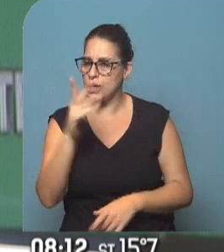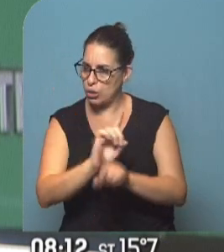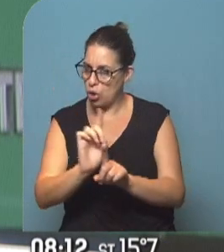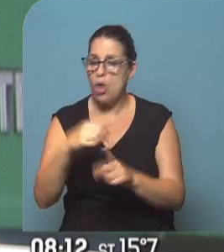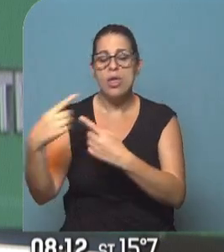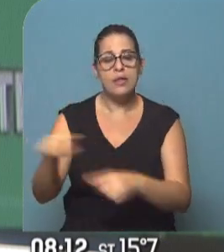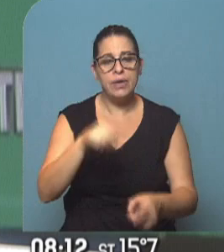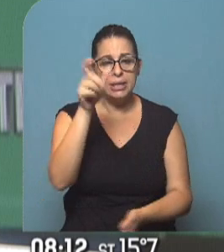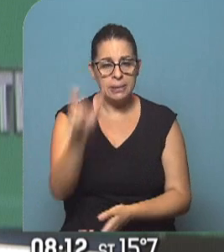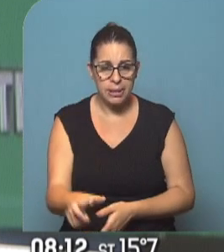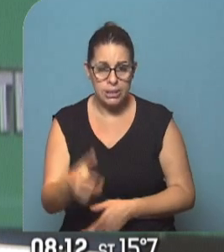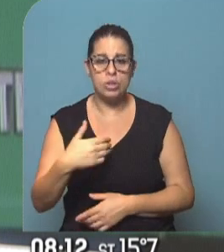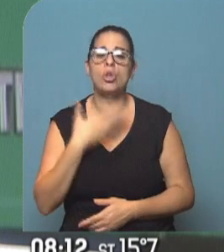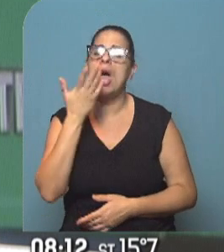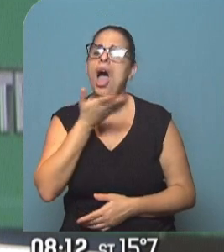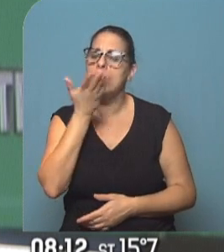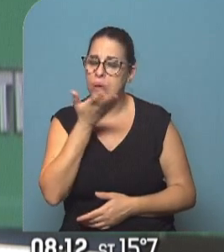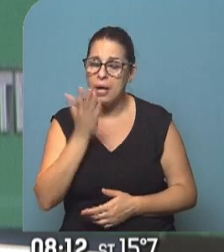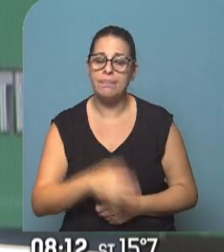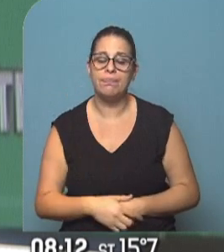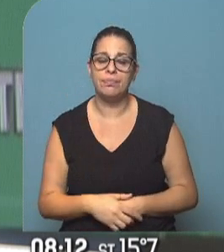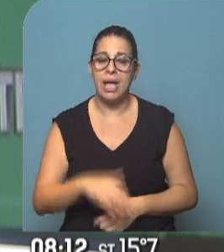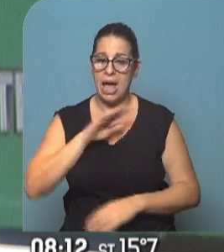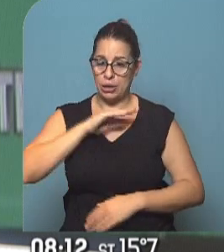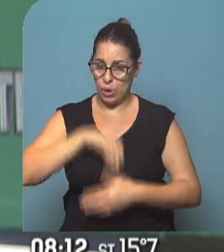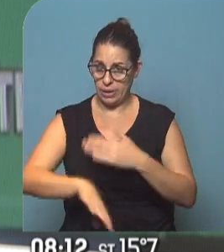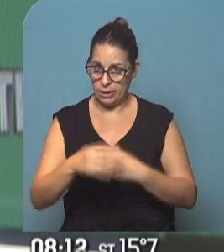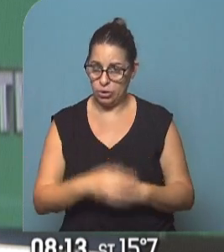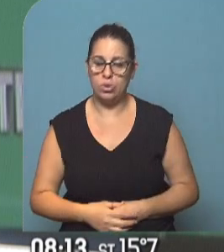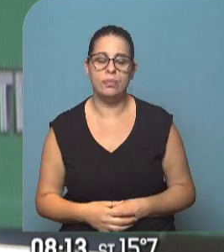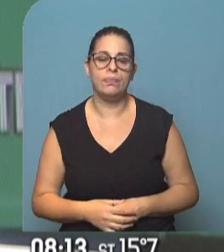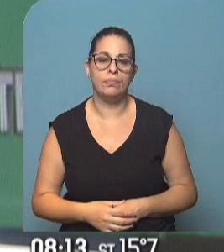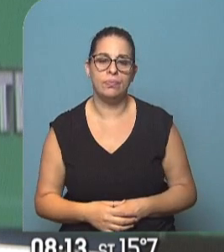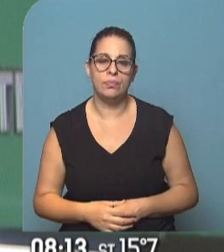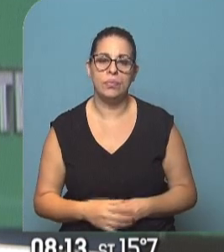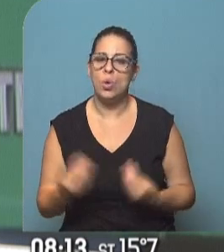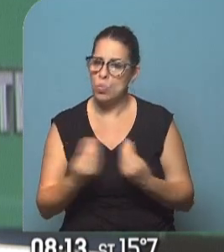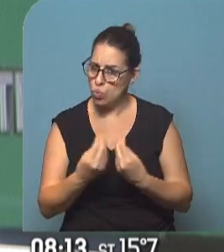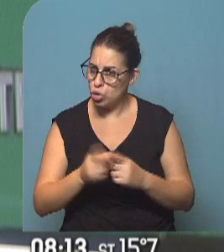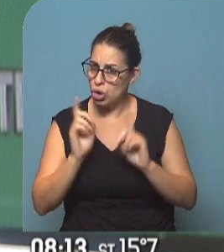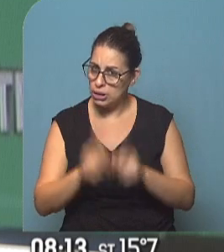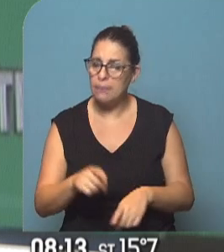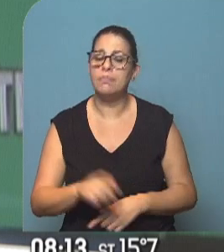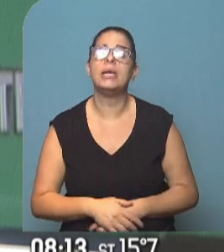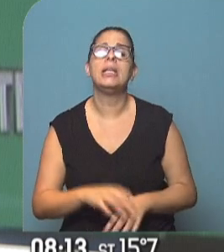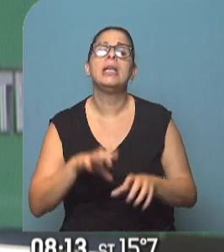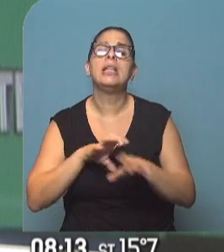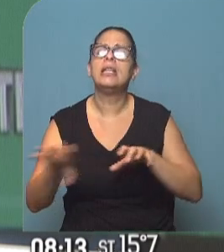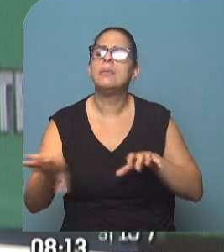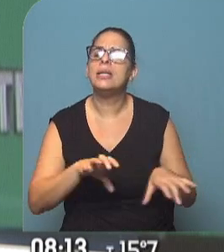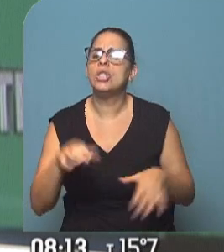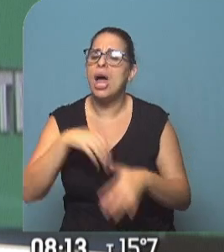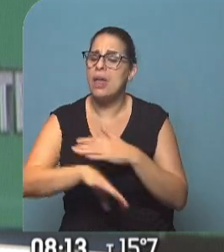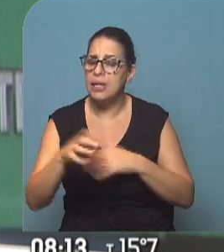diferentes alocuciones en el acto, tantas alocuciones como divisiones que tiene en sus